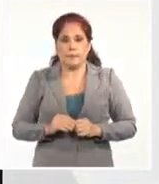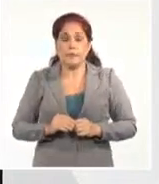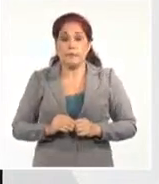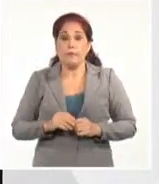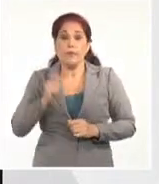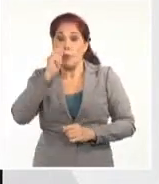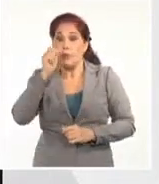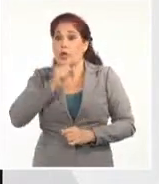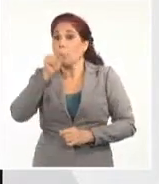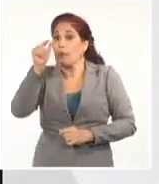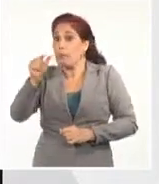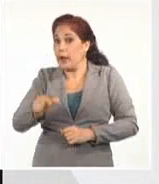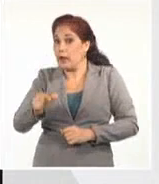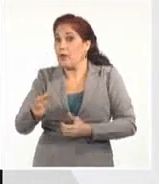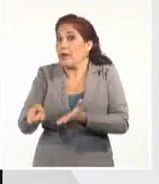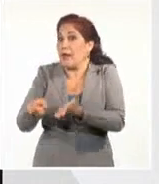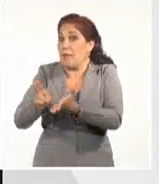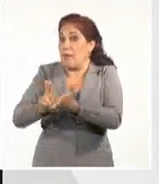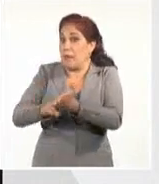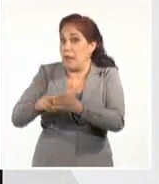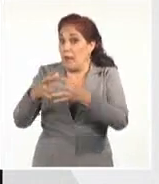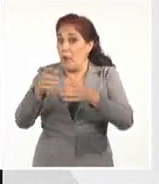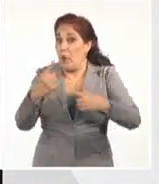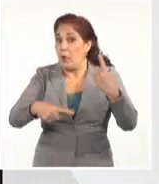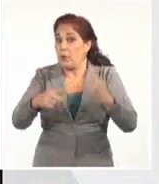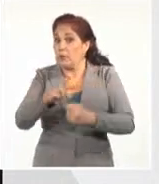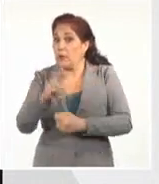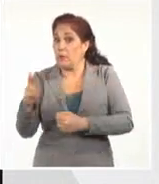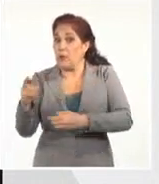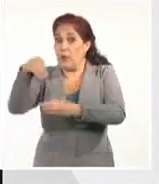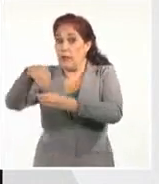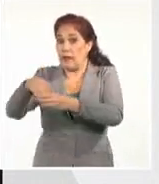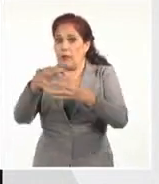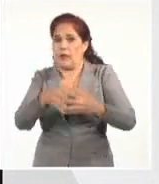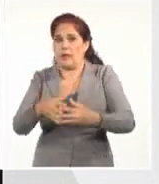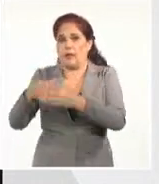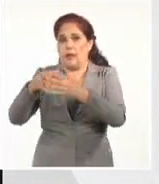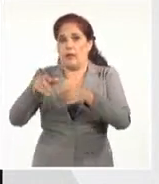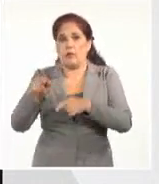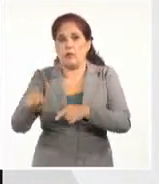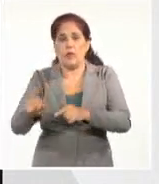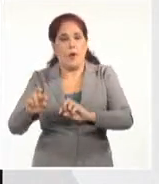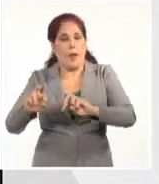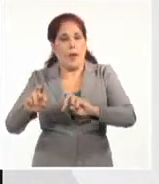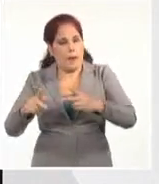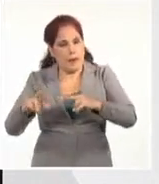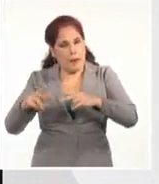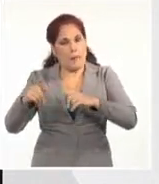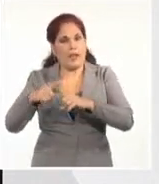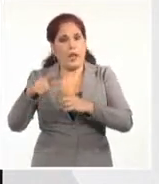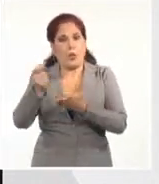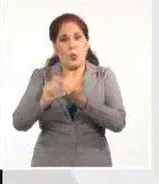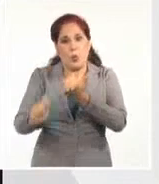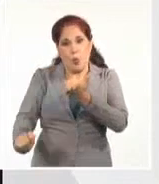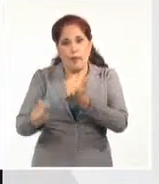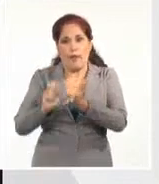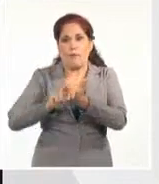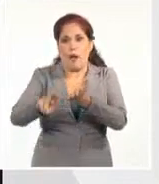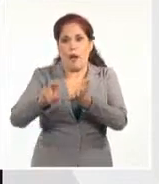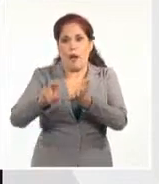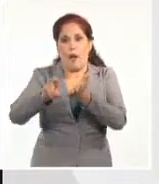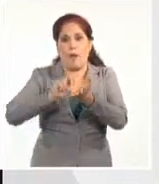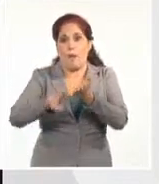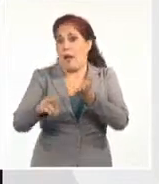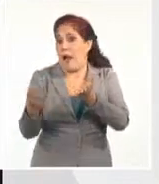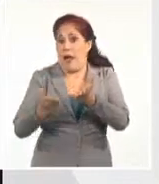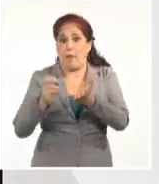activista pero que aparece muchas veces en mi silos porque hay un patrón que se repite que muchas cuentas son bosc cuentas automatizadas